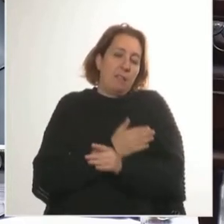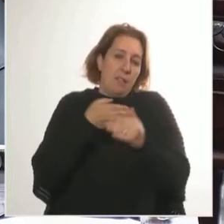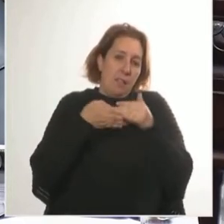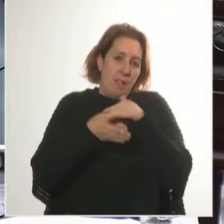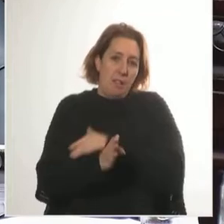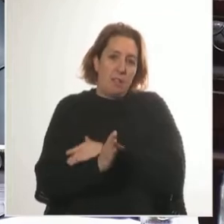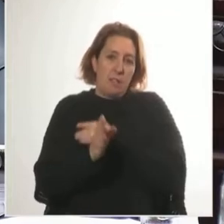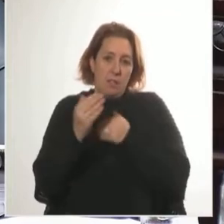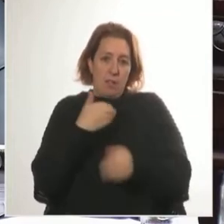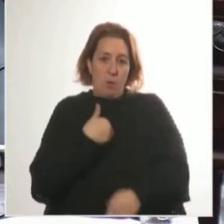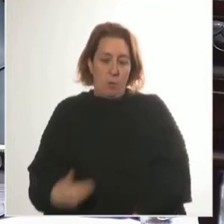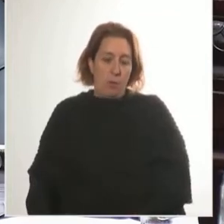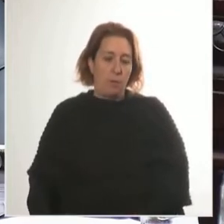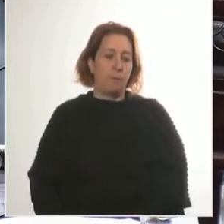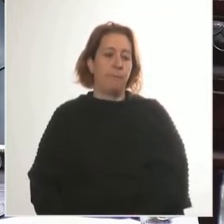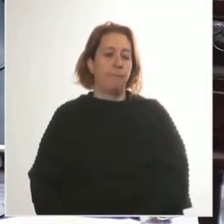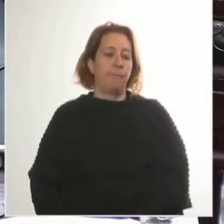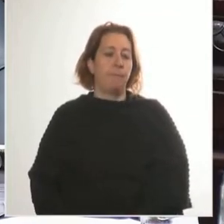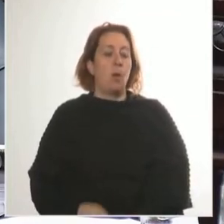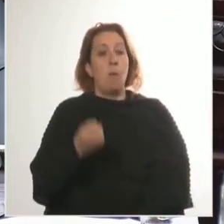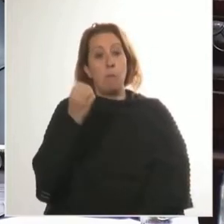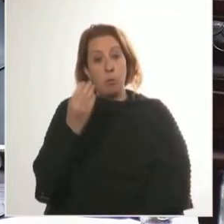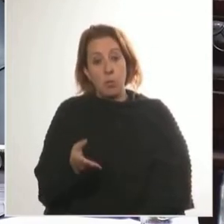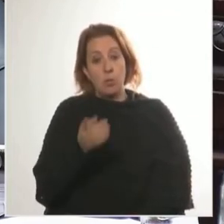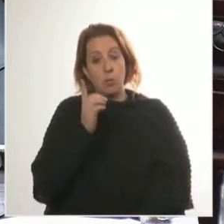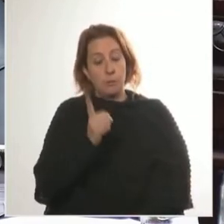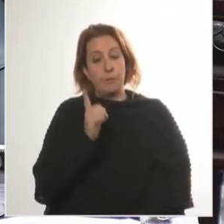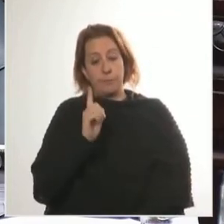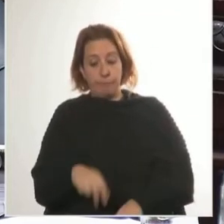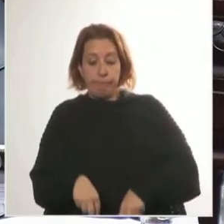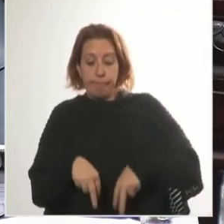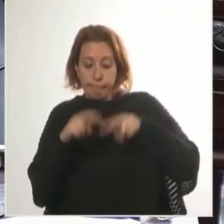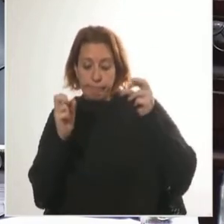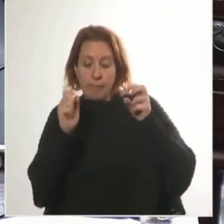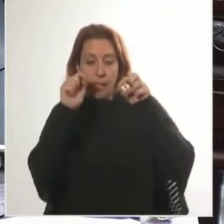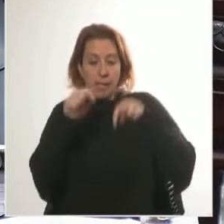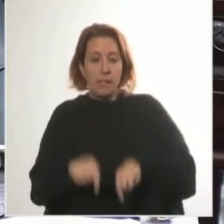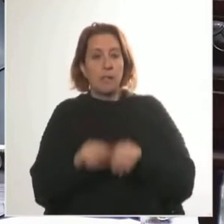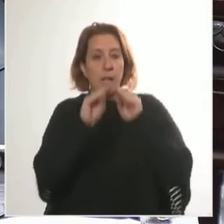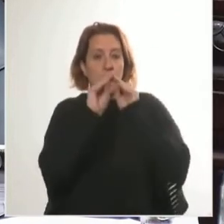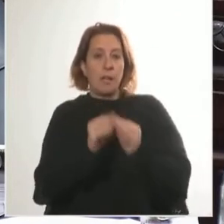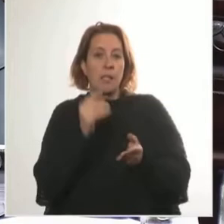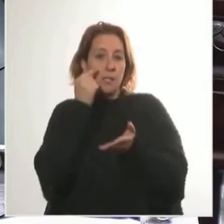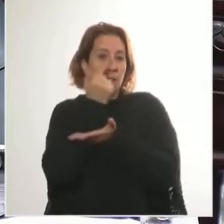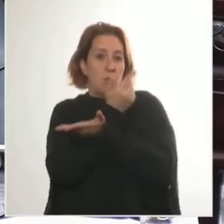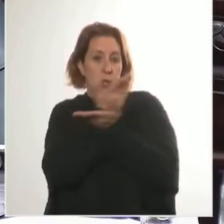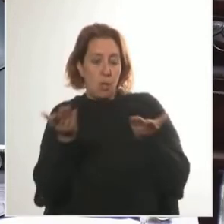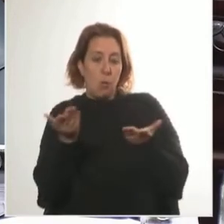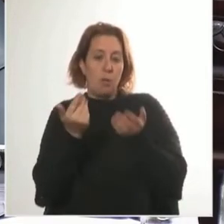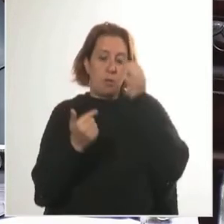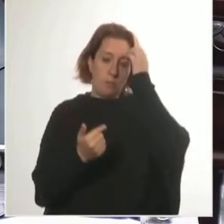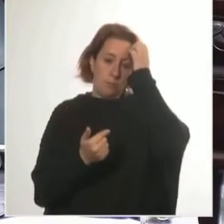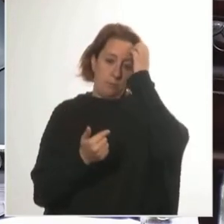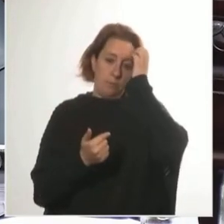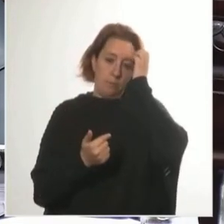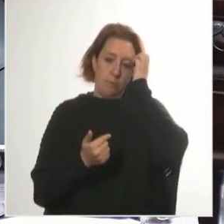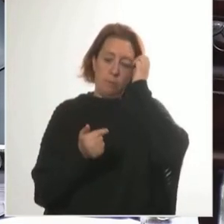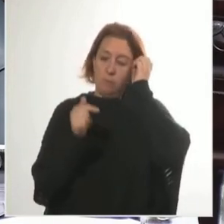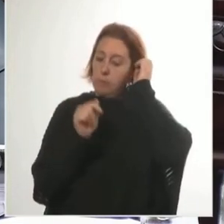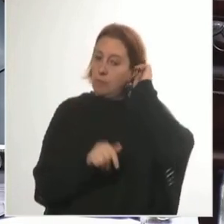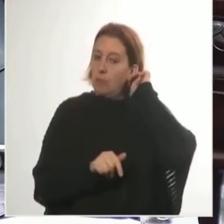gobierno. Por lo tanto, tenemos que analizar esta rendición de cuentas a la luz de ese enfoque, de que